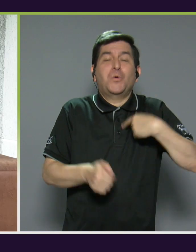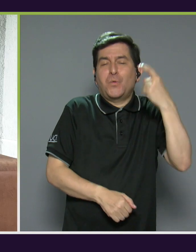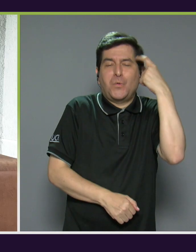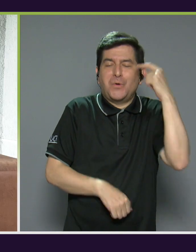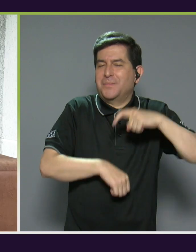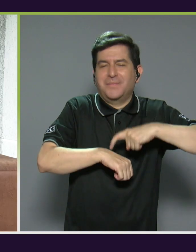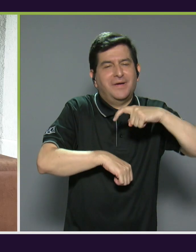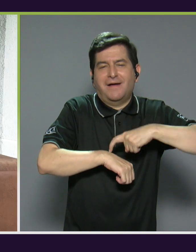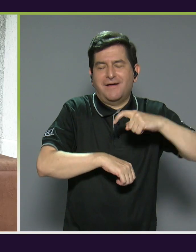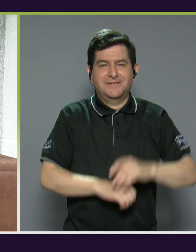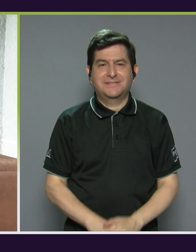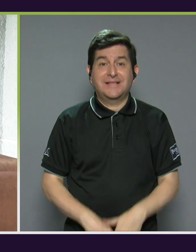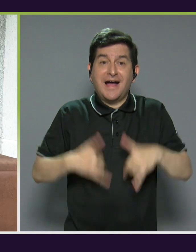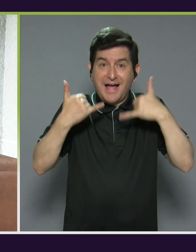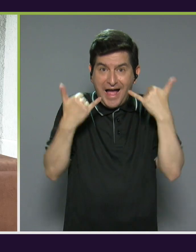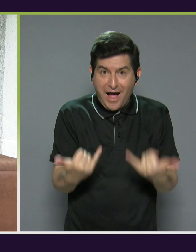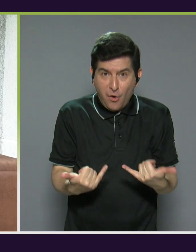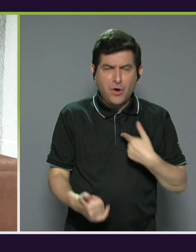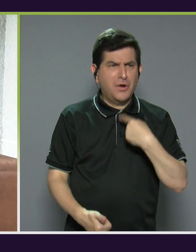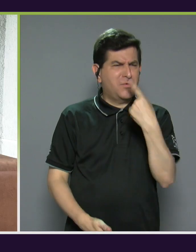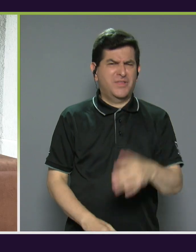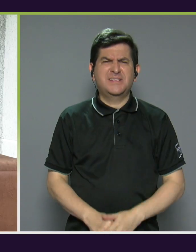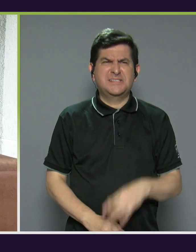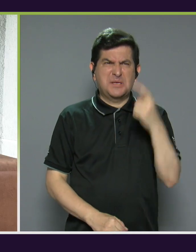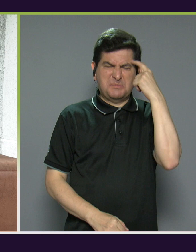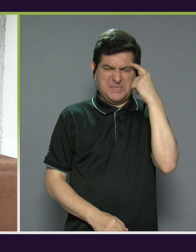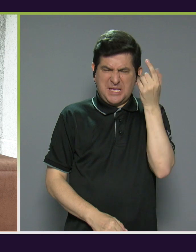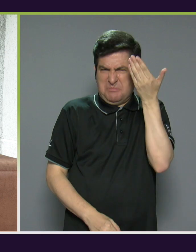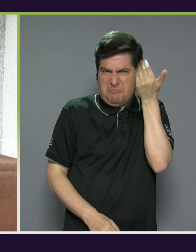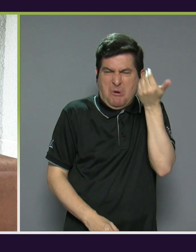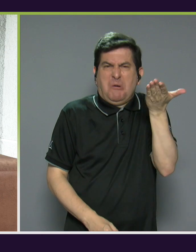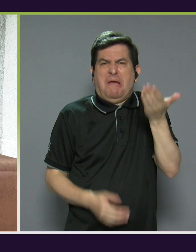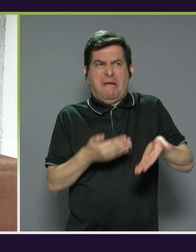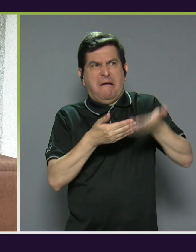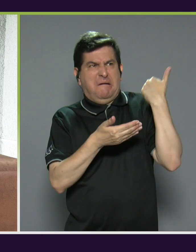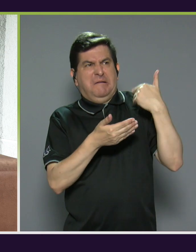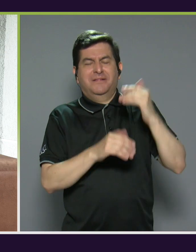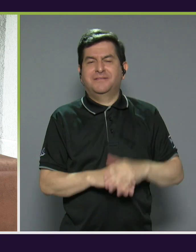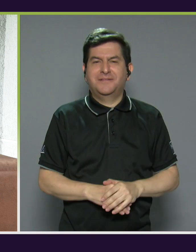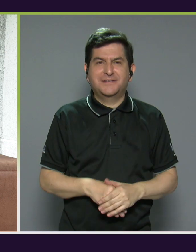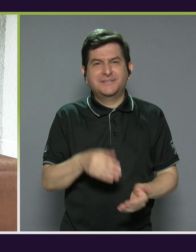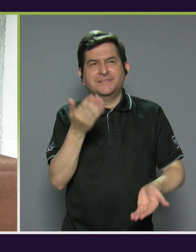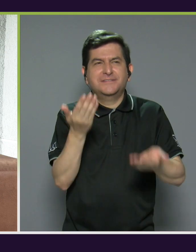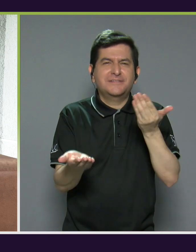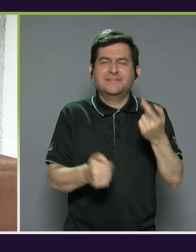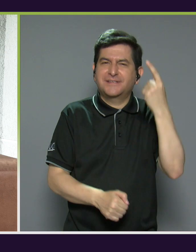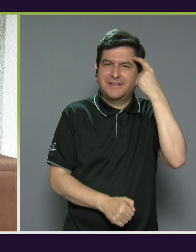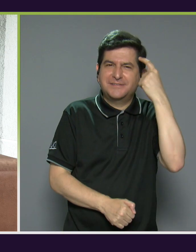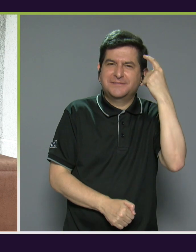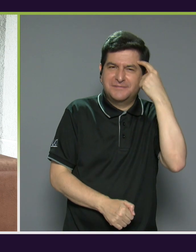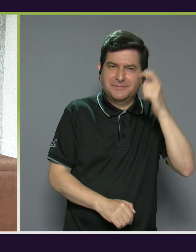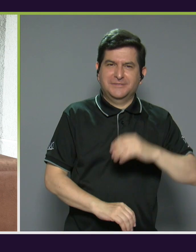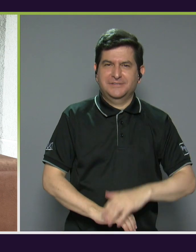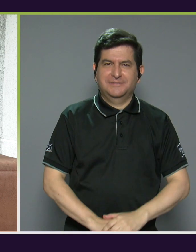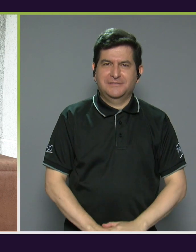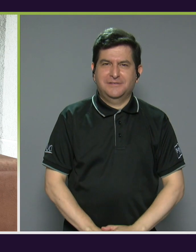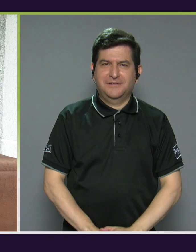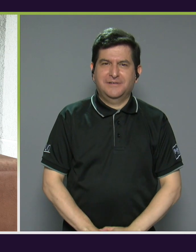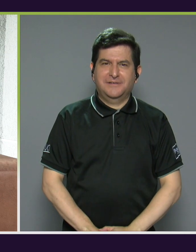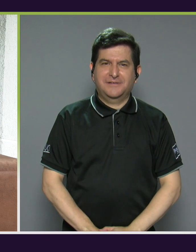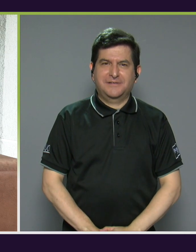Tantas cosas que uno piensa en ese momento, que ahora uno dice, ay, ¿por qué pensé todo eso? Es una cuestión como, tal vez pienso que